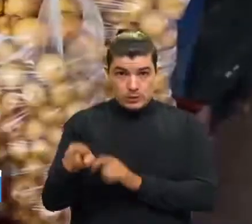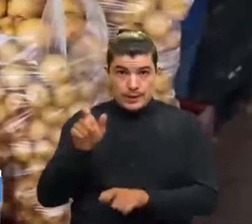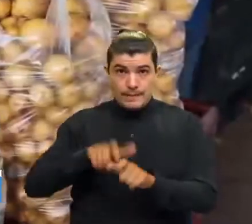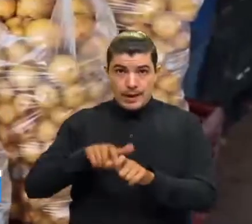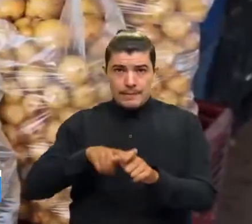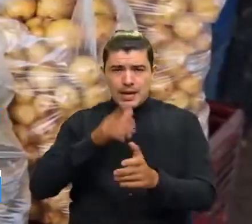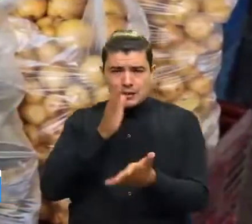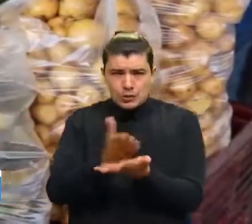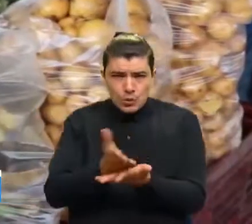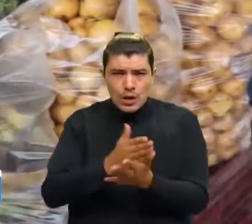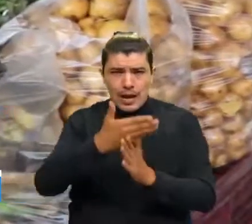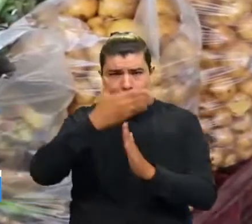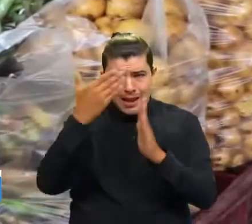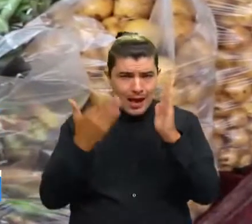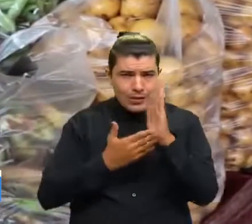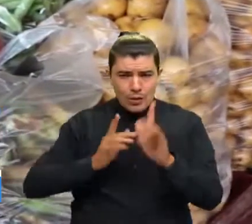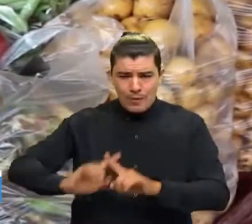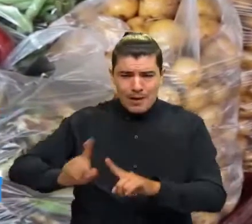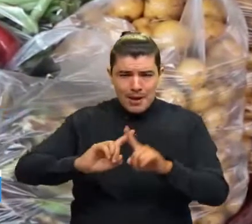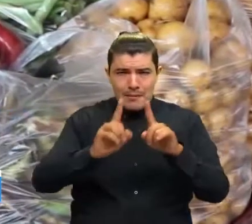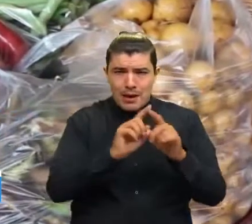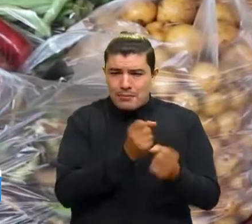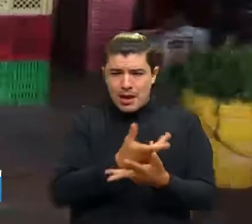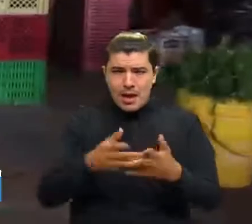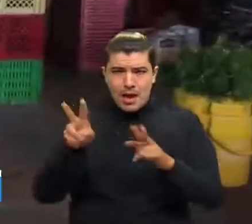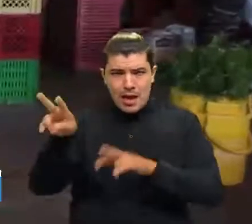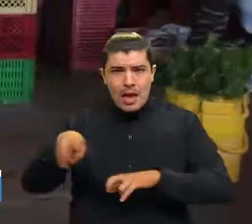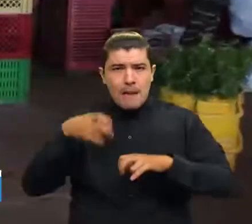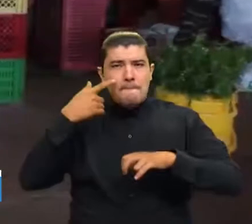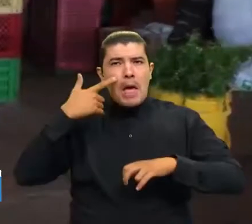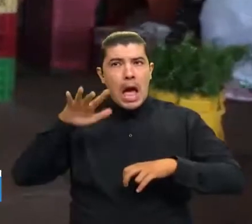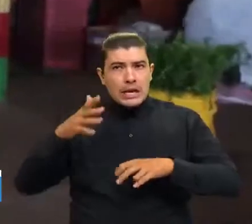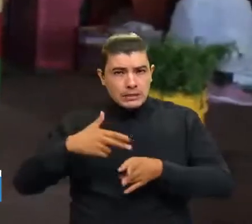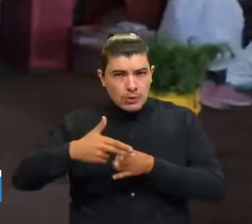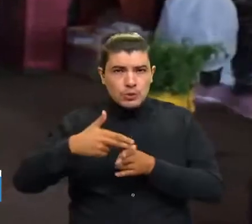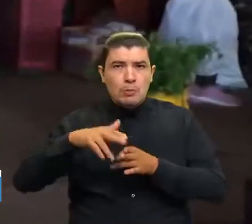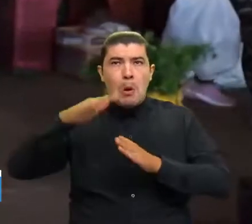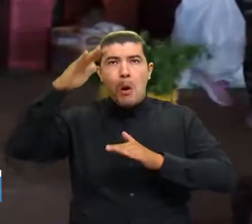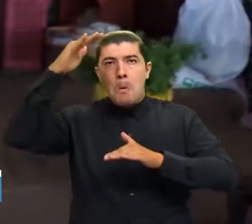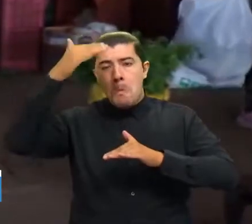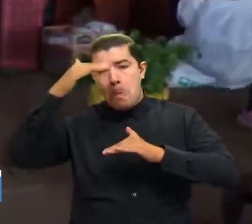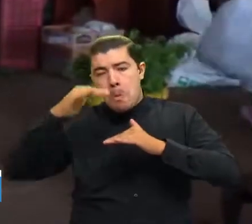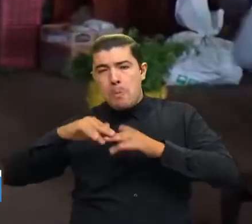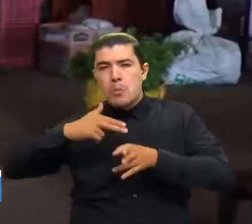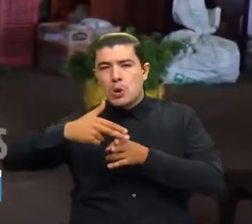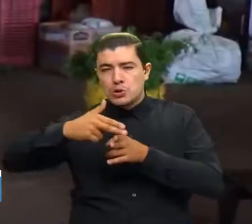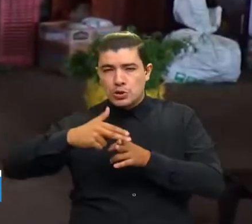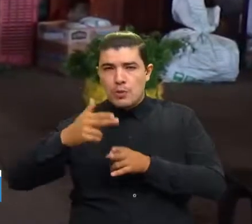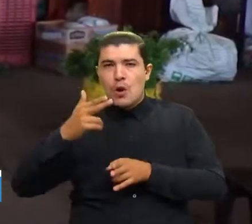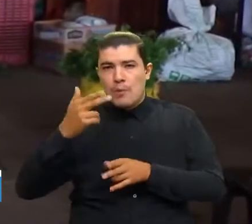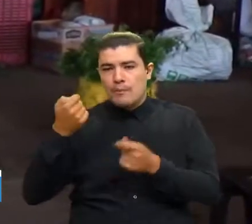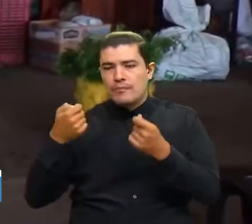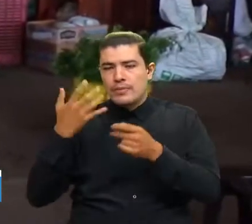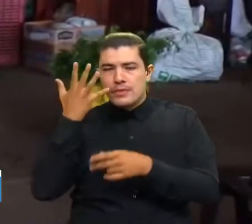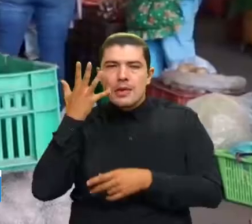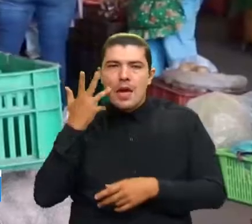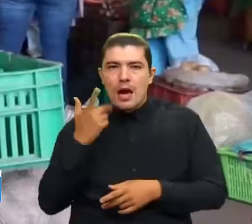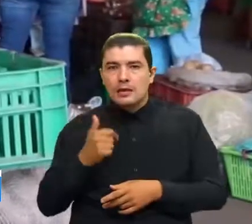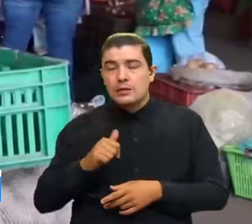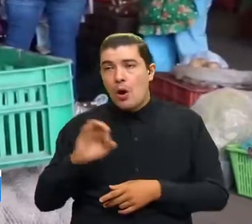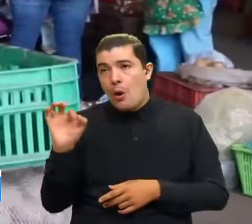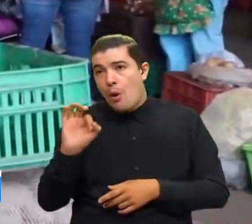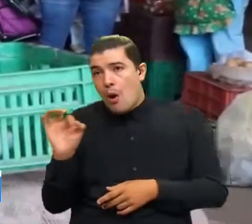papa, la yuca, el plátano y otros productos agropecuarios podrían nuevamente estabilizar los precios en los próximos mercados, aunque también